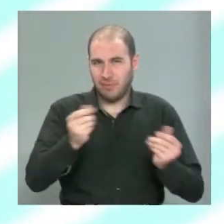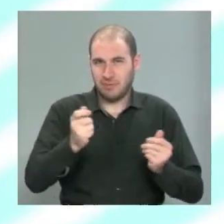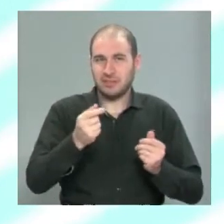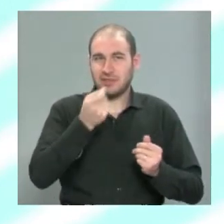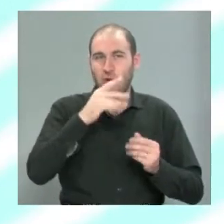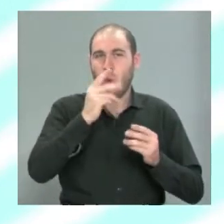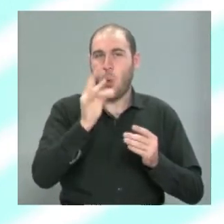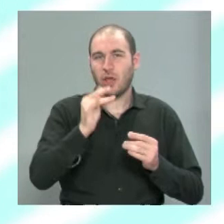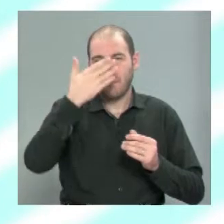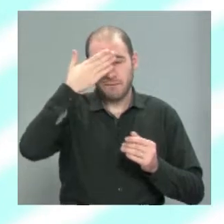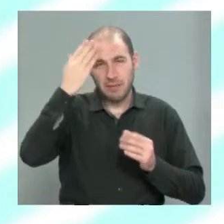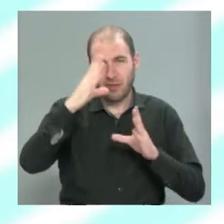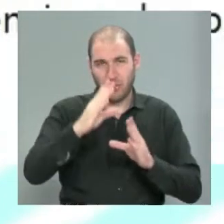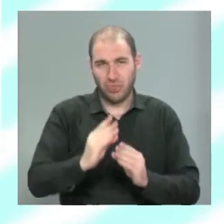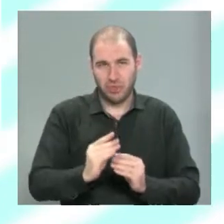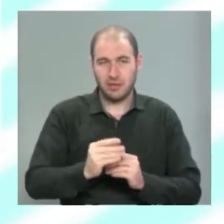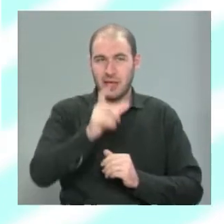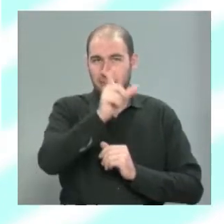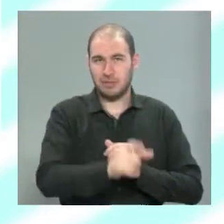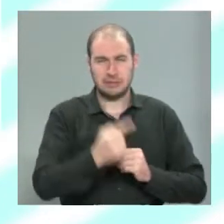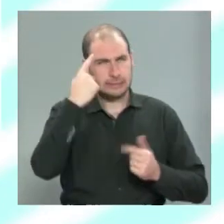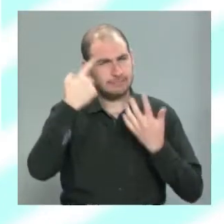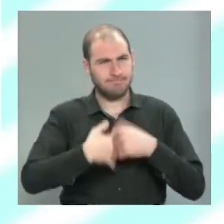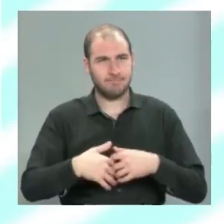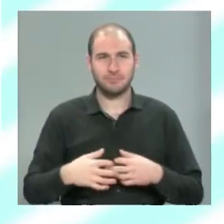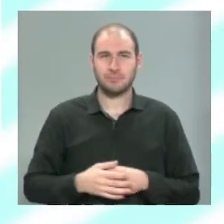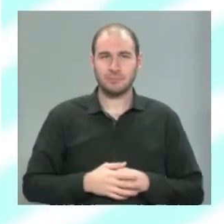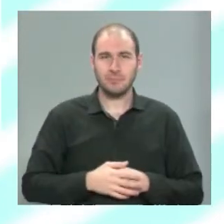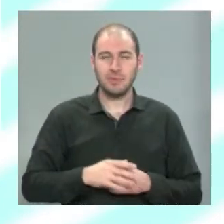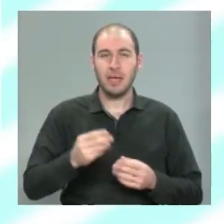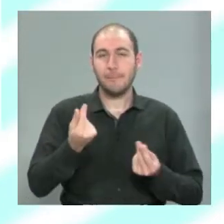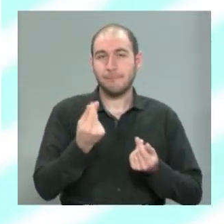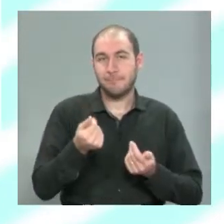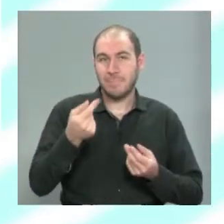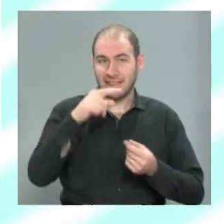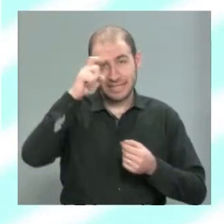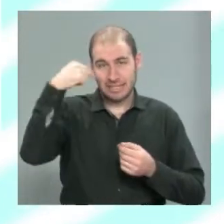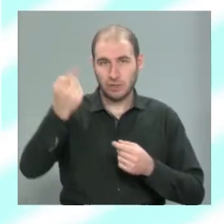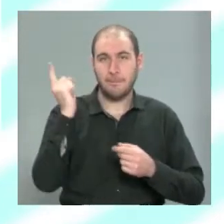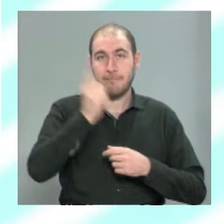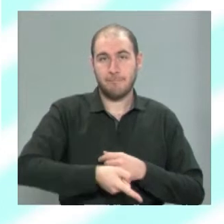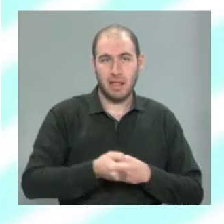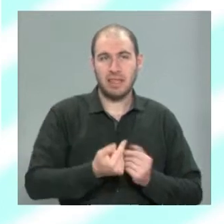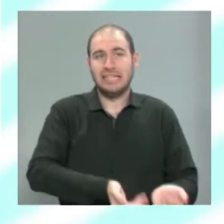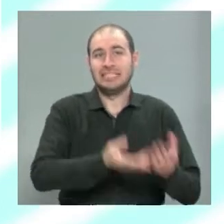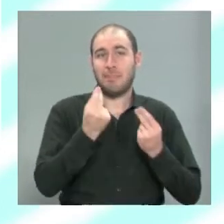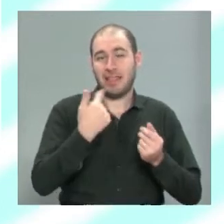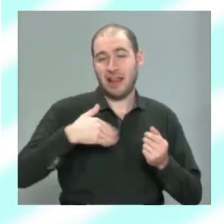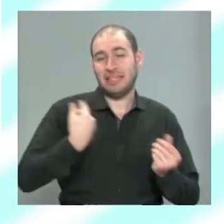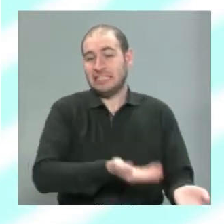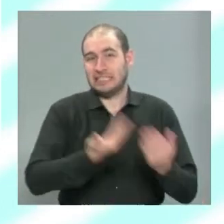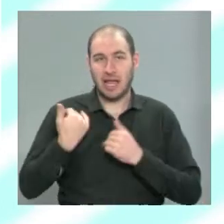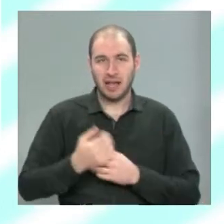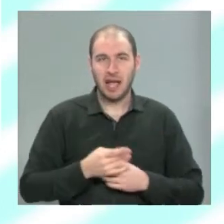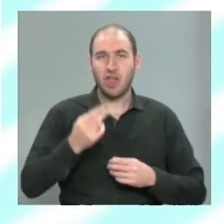tafilor solo baja la fiebre. Y una persona que se queda pensando en el emoji. El capital financiero internacional ordenó retirar el dinero de Argentina.